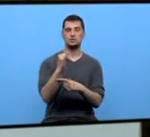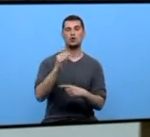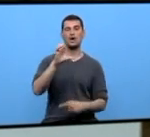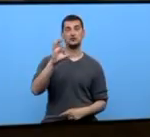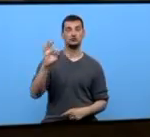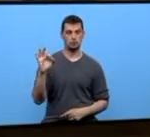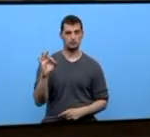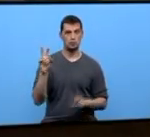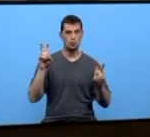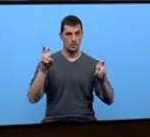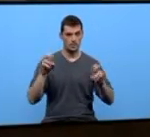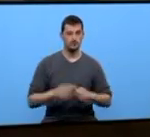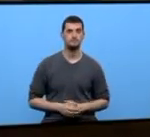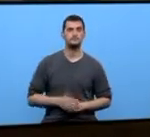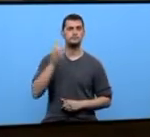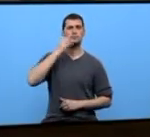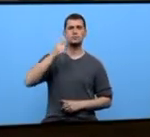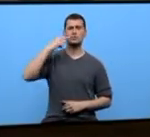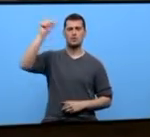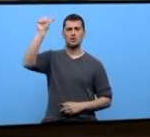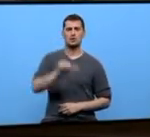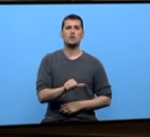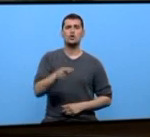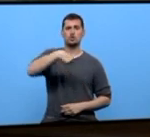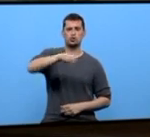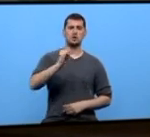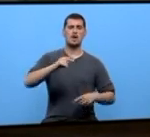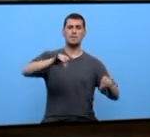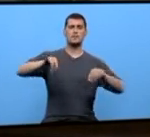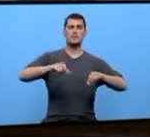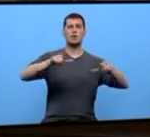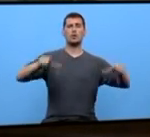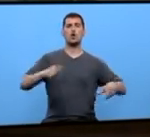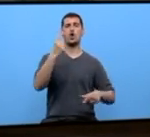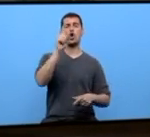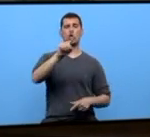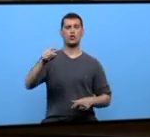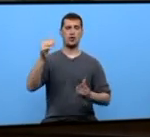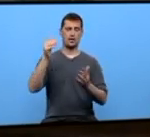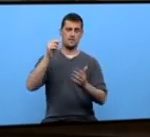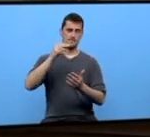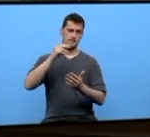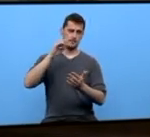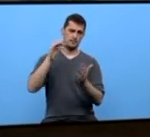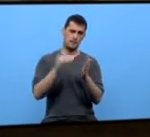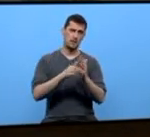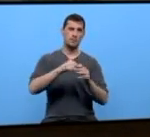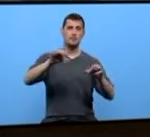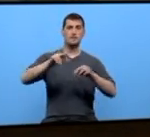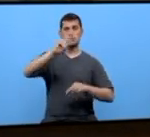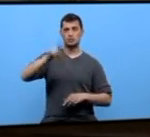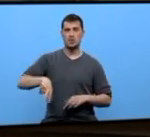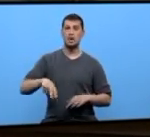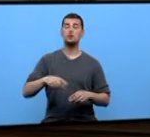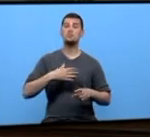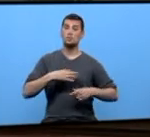de Lugo. Nos temos unha parcela de máis de 11.000 metros cuadrados no polígono Surcá, no sur da cidade, que pode favorecer